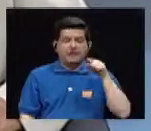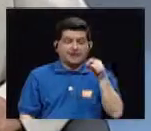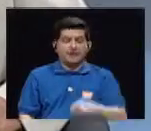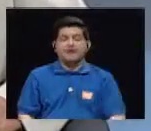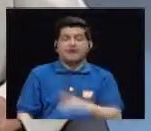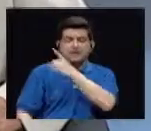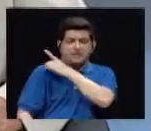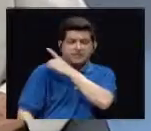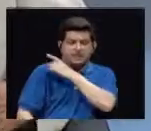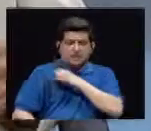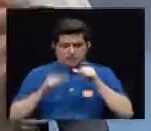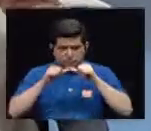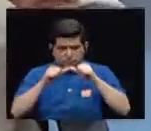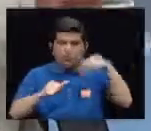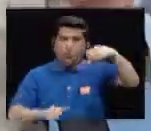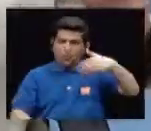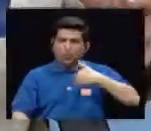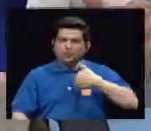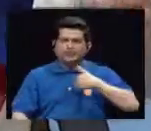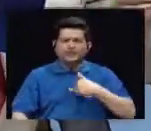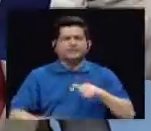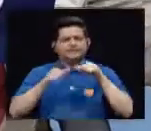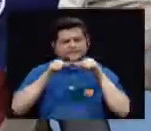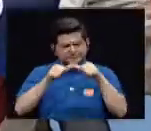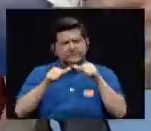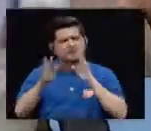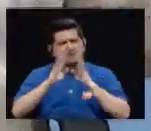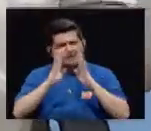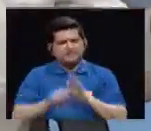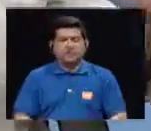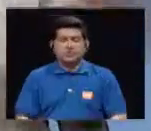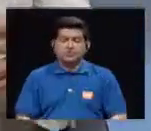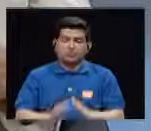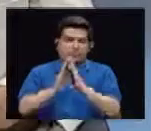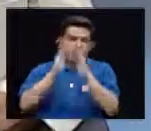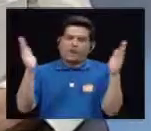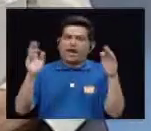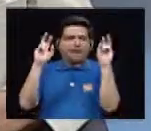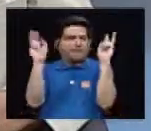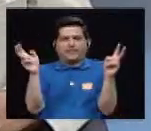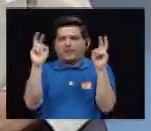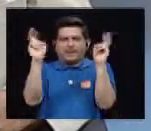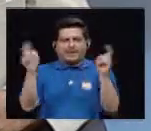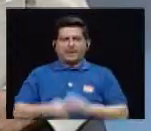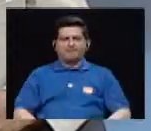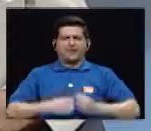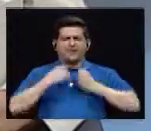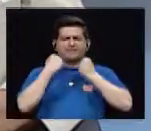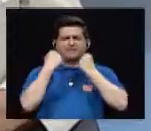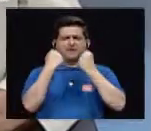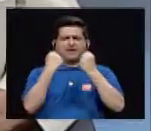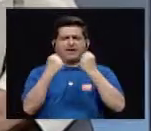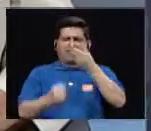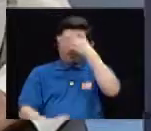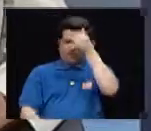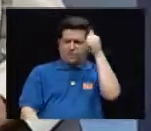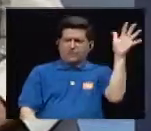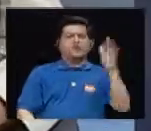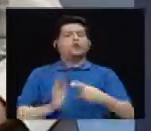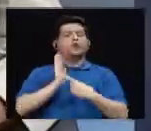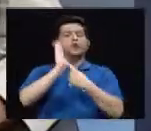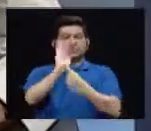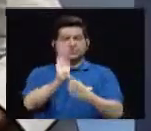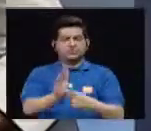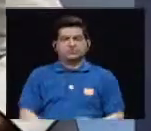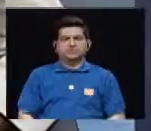de esa serie. Y hoy lo tenemos para continuar, porque es muy amplio el tema del héroe olvidado, y